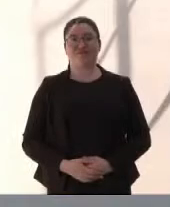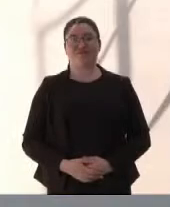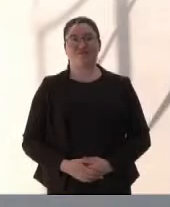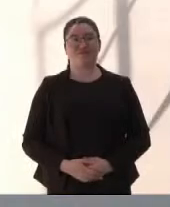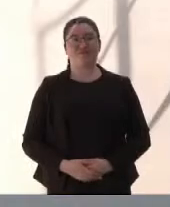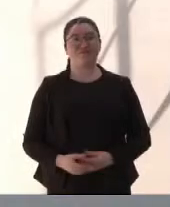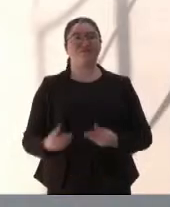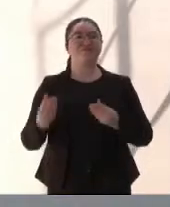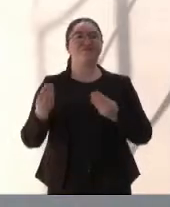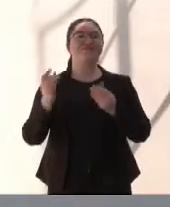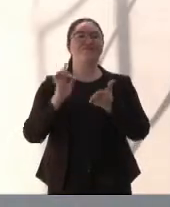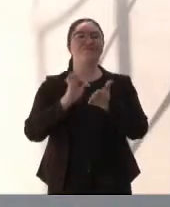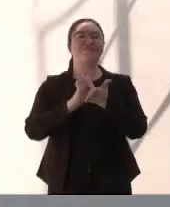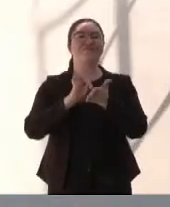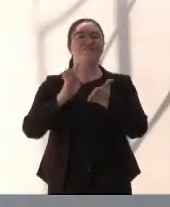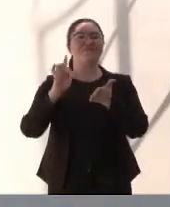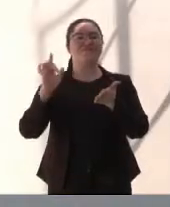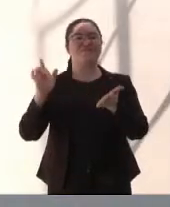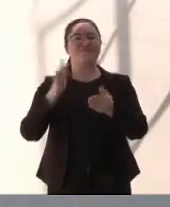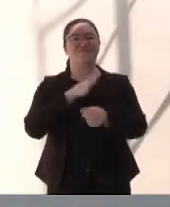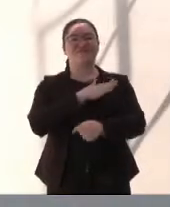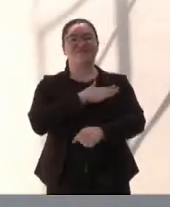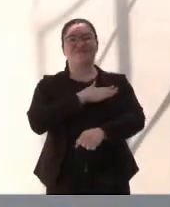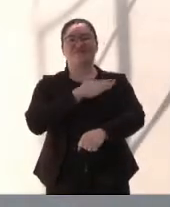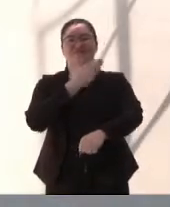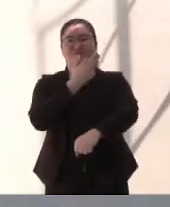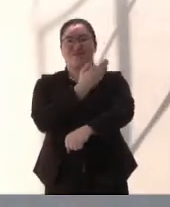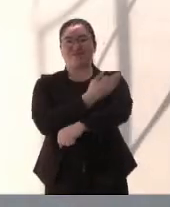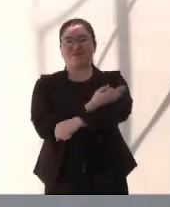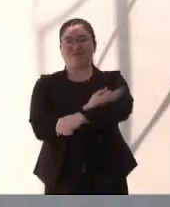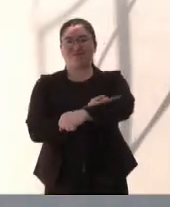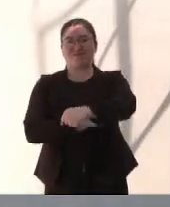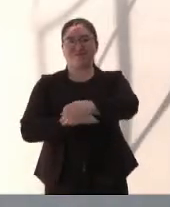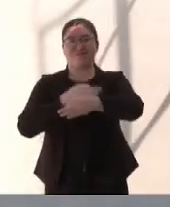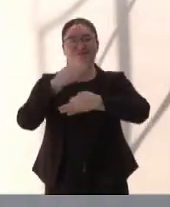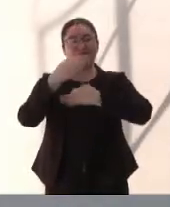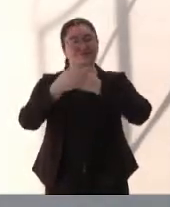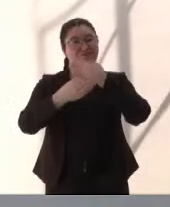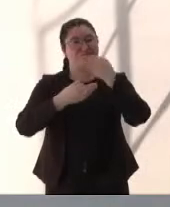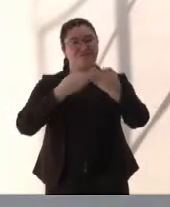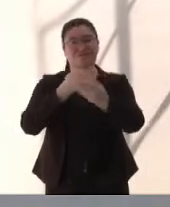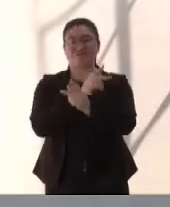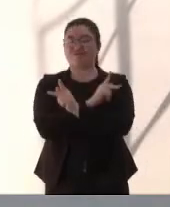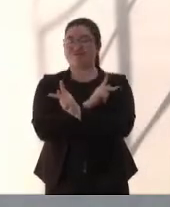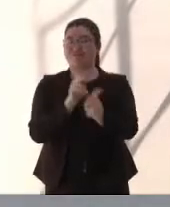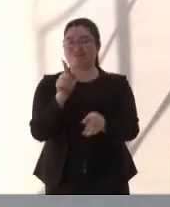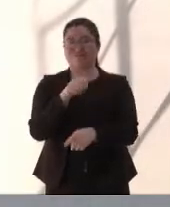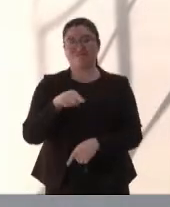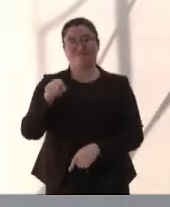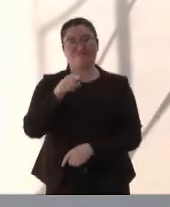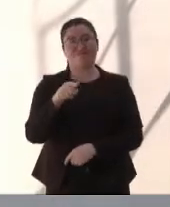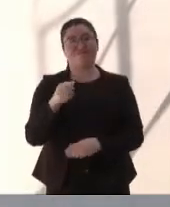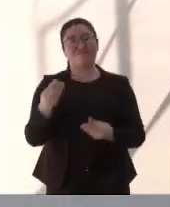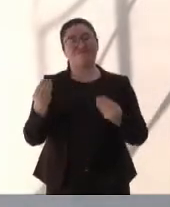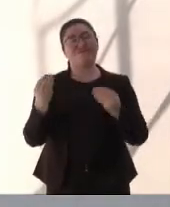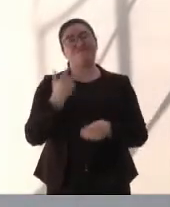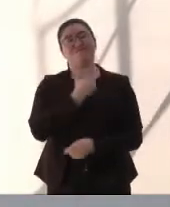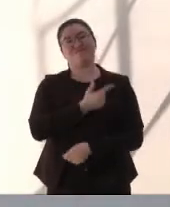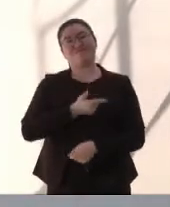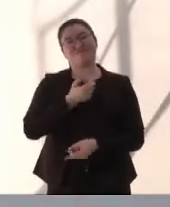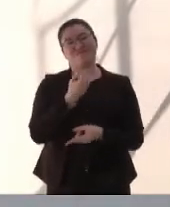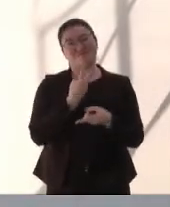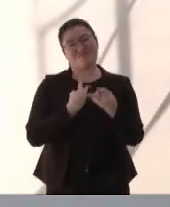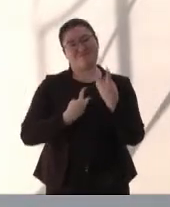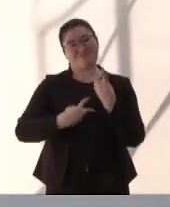Muchas gracias, muy buenas tardes a todas, a todos. ¿Sí? Me da muchísimo gusto estar aquí esta